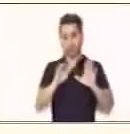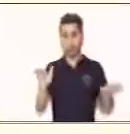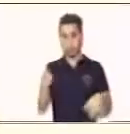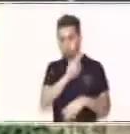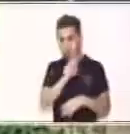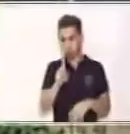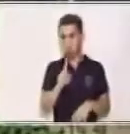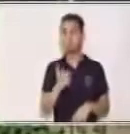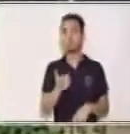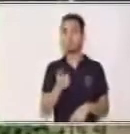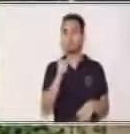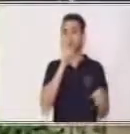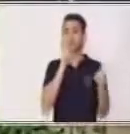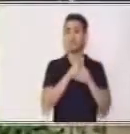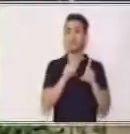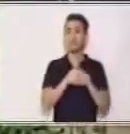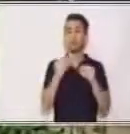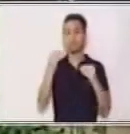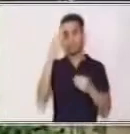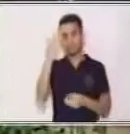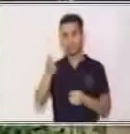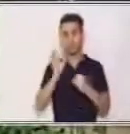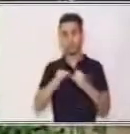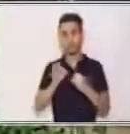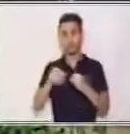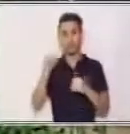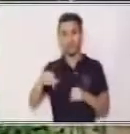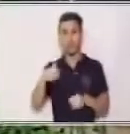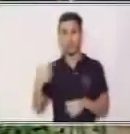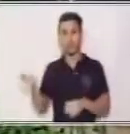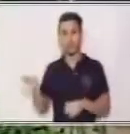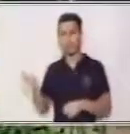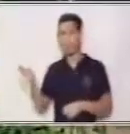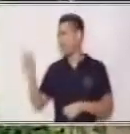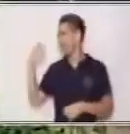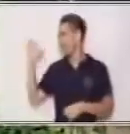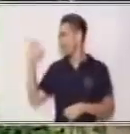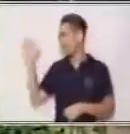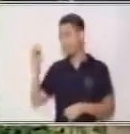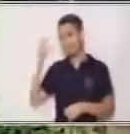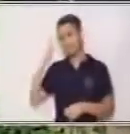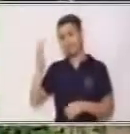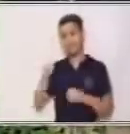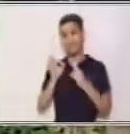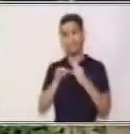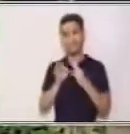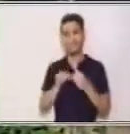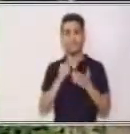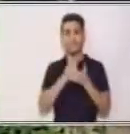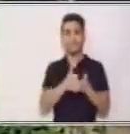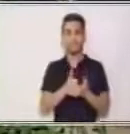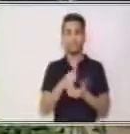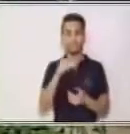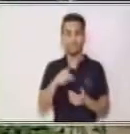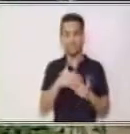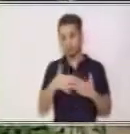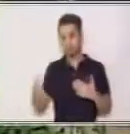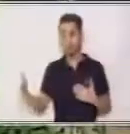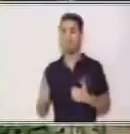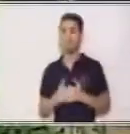a la interpretación el día de hoy a nuestro amigo Mauricio. Mauricio, muchas gracias por todo tu apoyo en la interpretación el día de